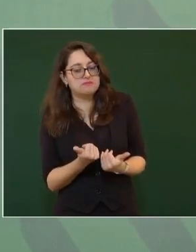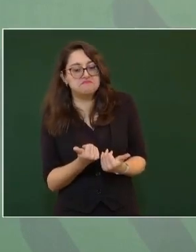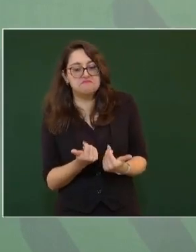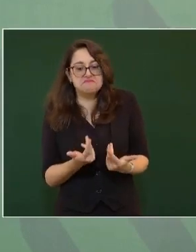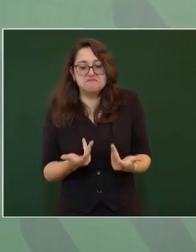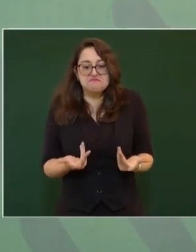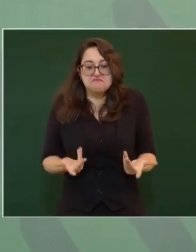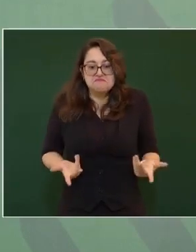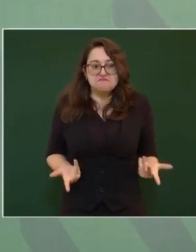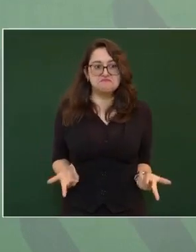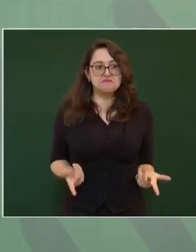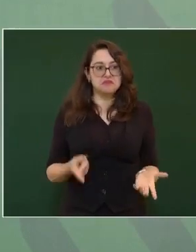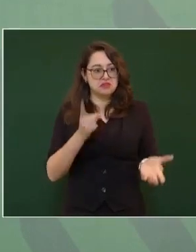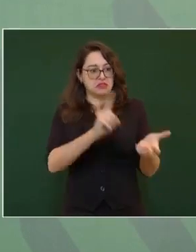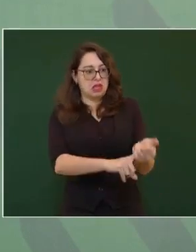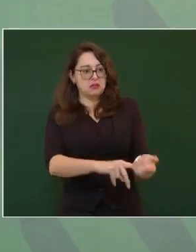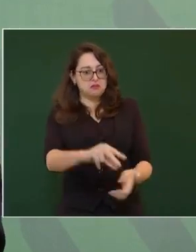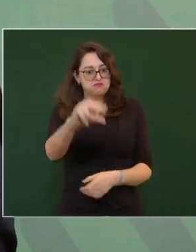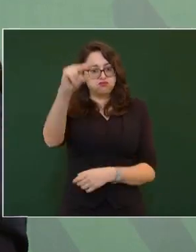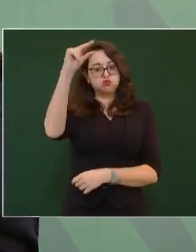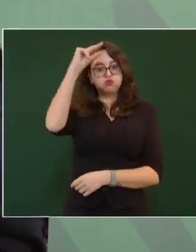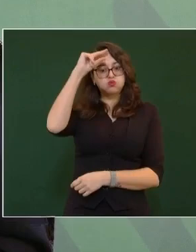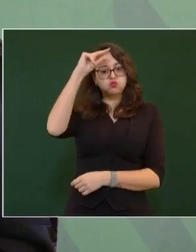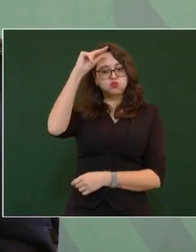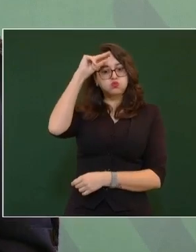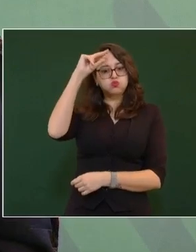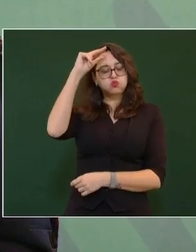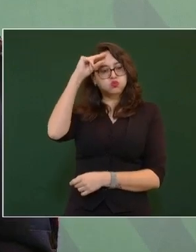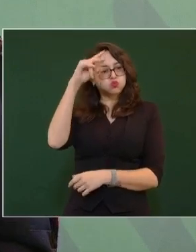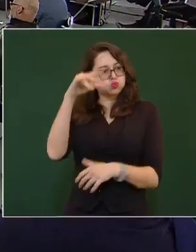Si tienen intelectuales,